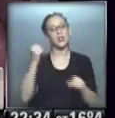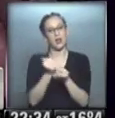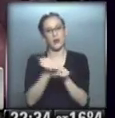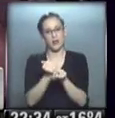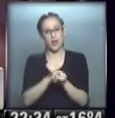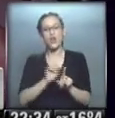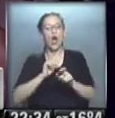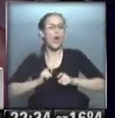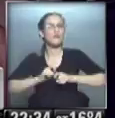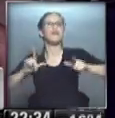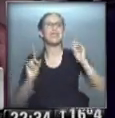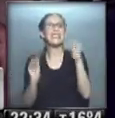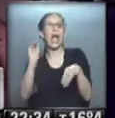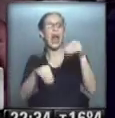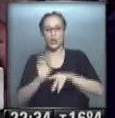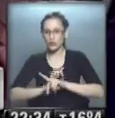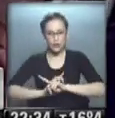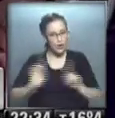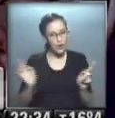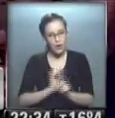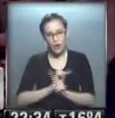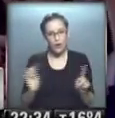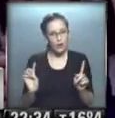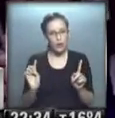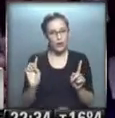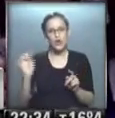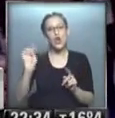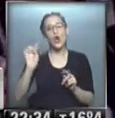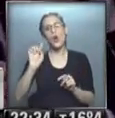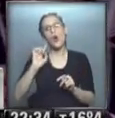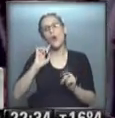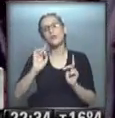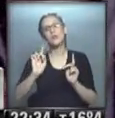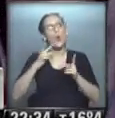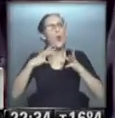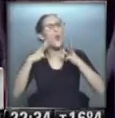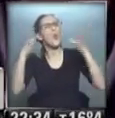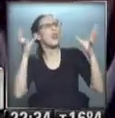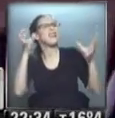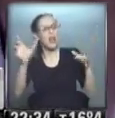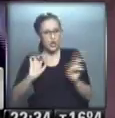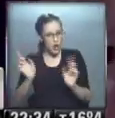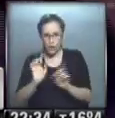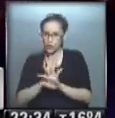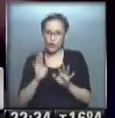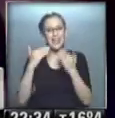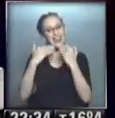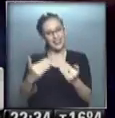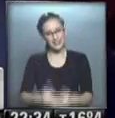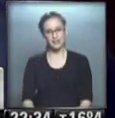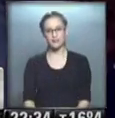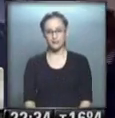agranden, que no hagan de esto de una nimiedad. Que no armen un aerostático, ¿eh? Que no se vayan para arriba con un globo. Gracias.